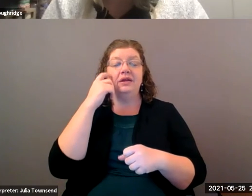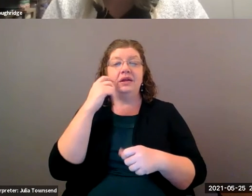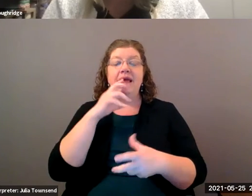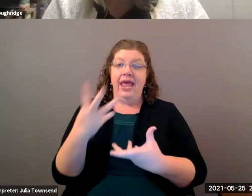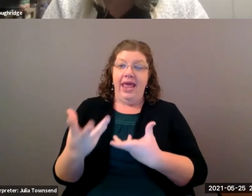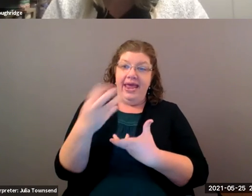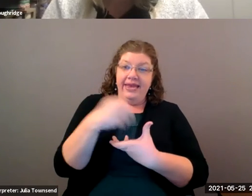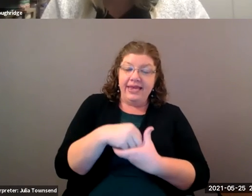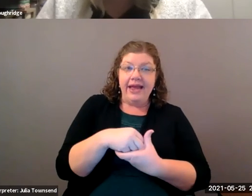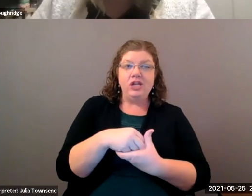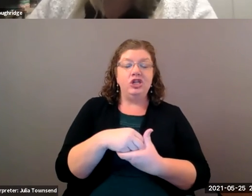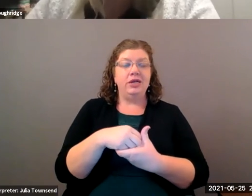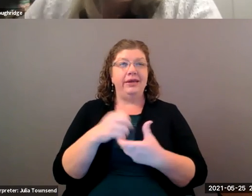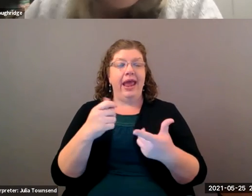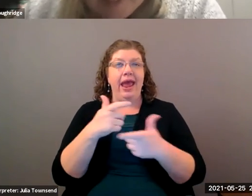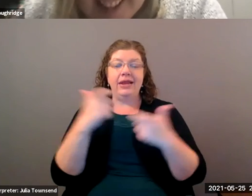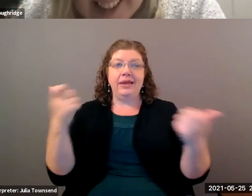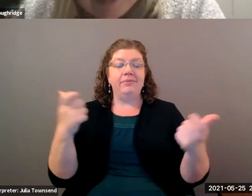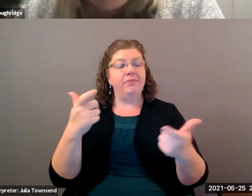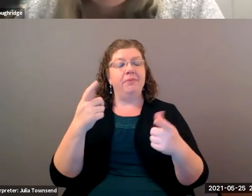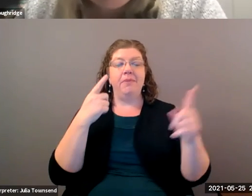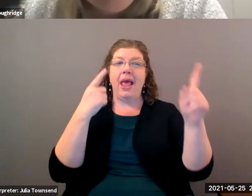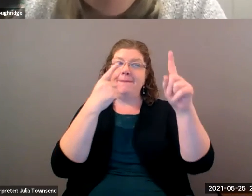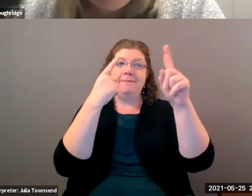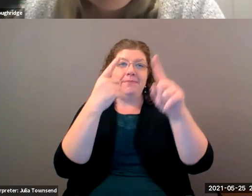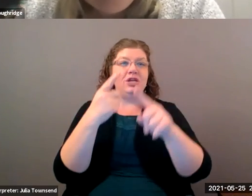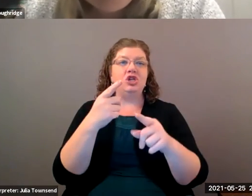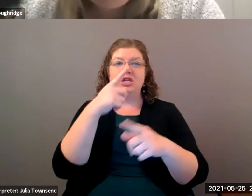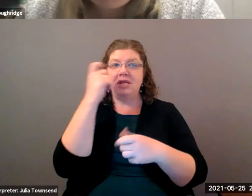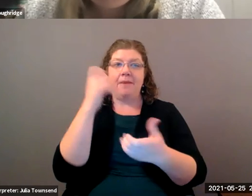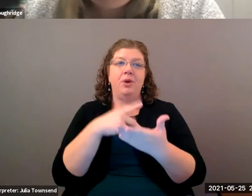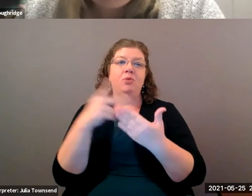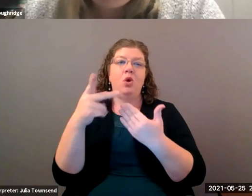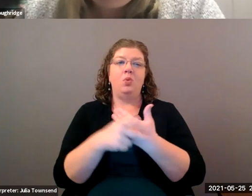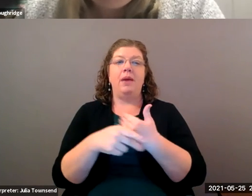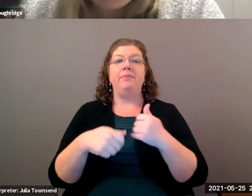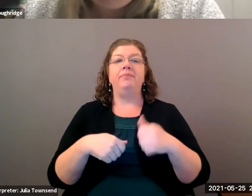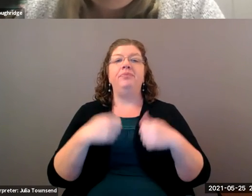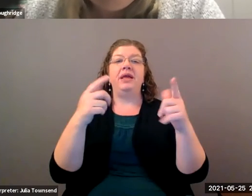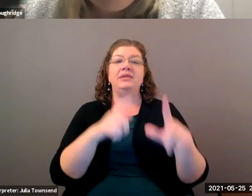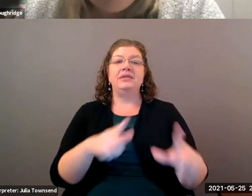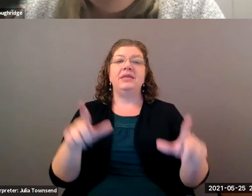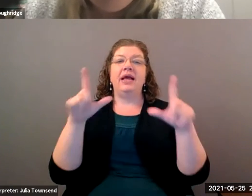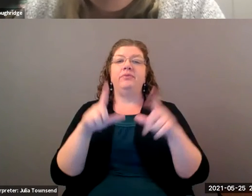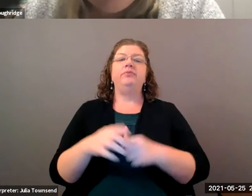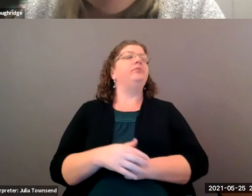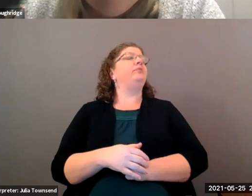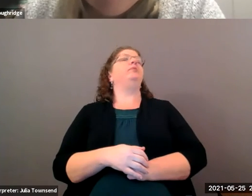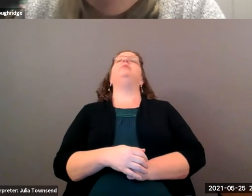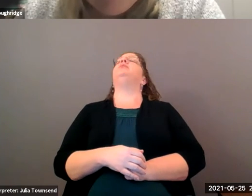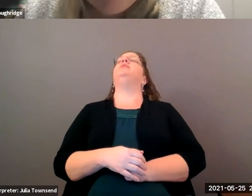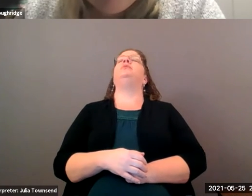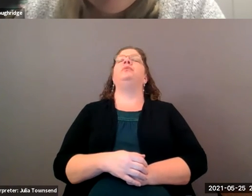bastante robusto y también va a ser un programa bastante ambicioso para el verano.